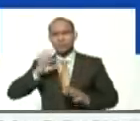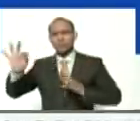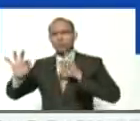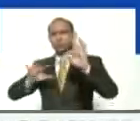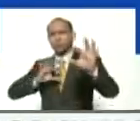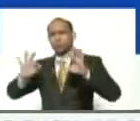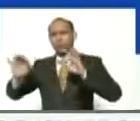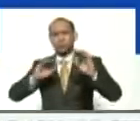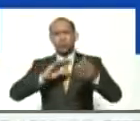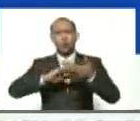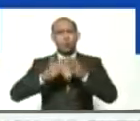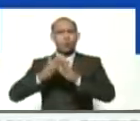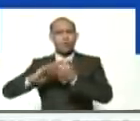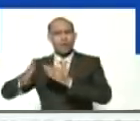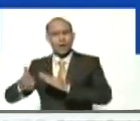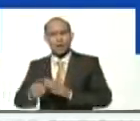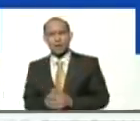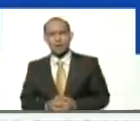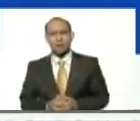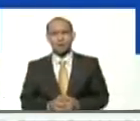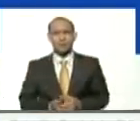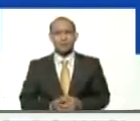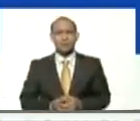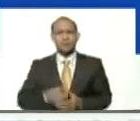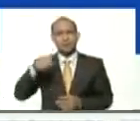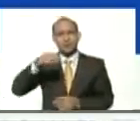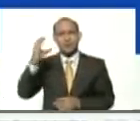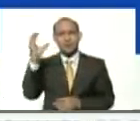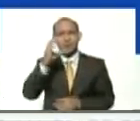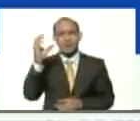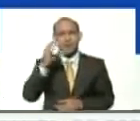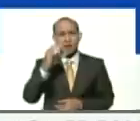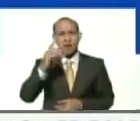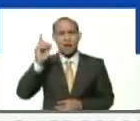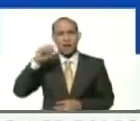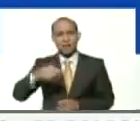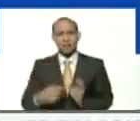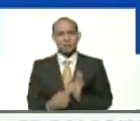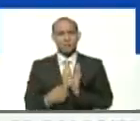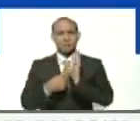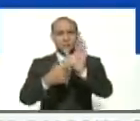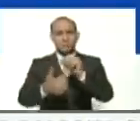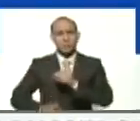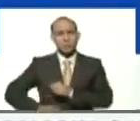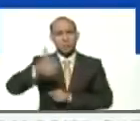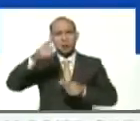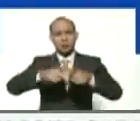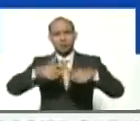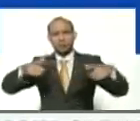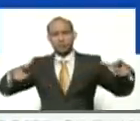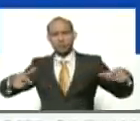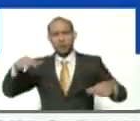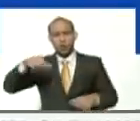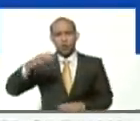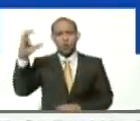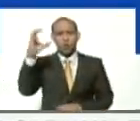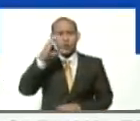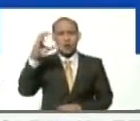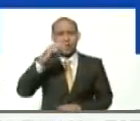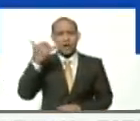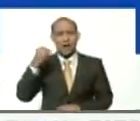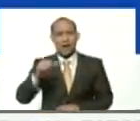comunitaria caracas nuevamente en la entidad con mayor número del caso y caracas registra